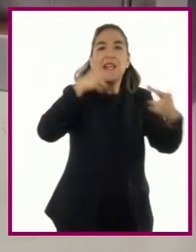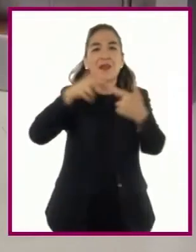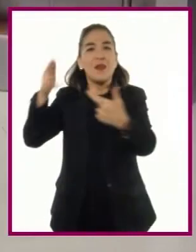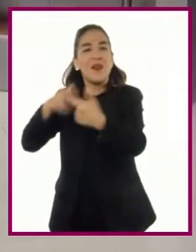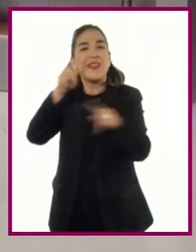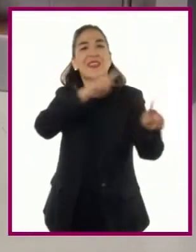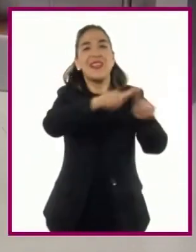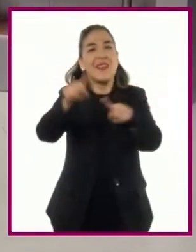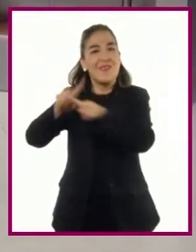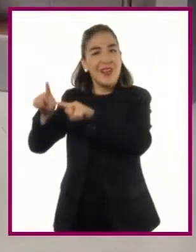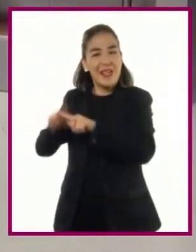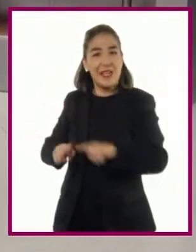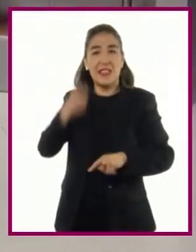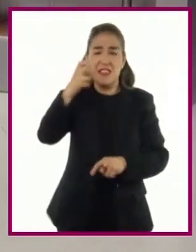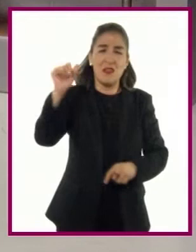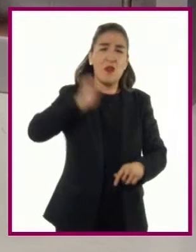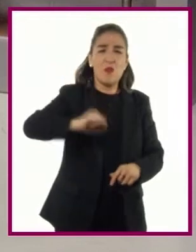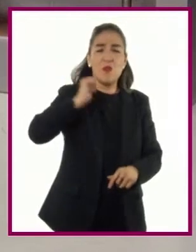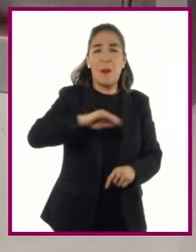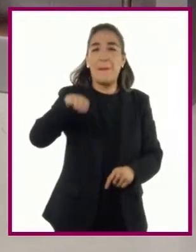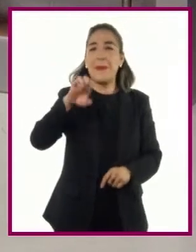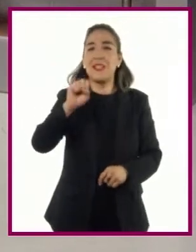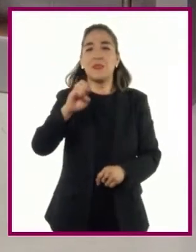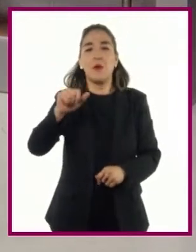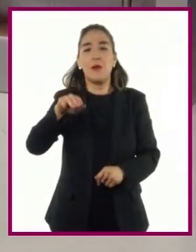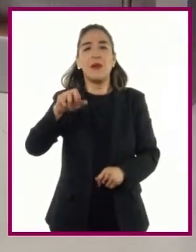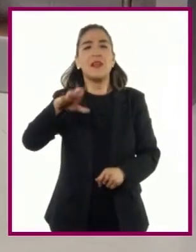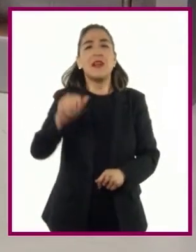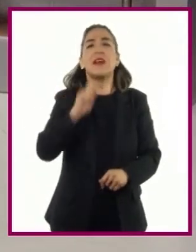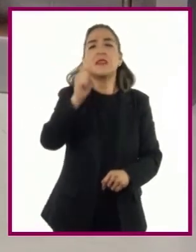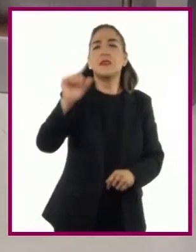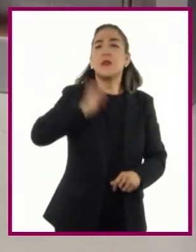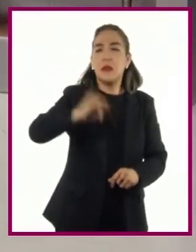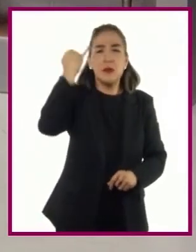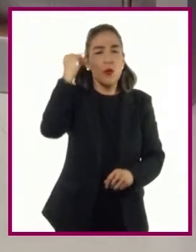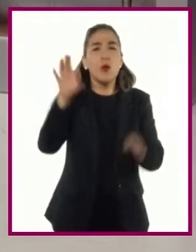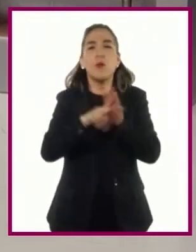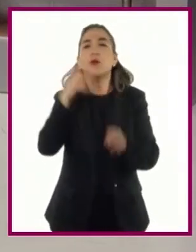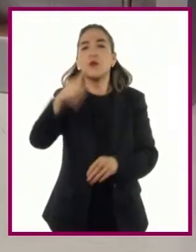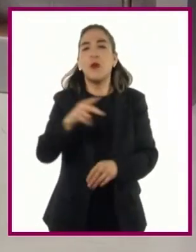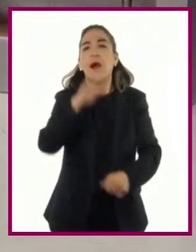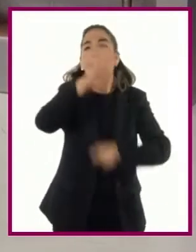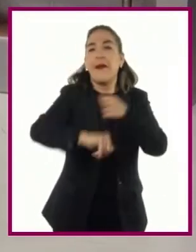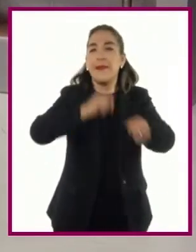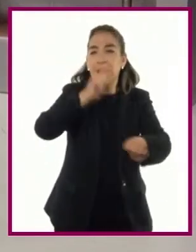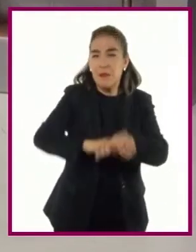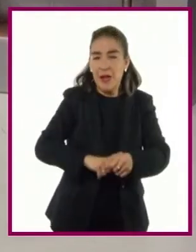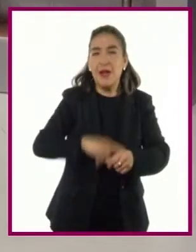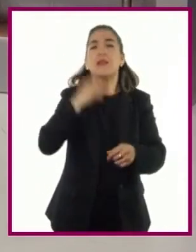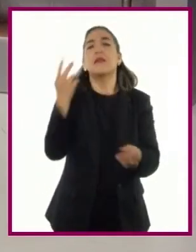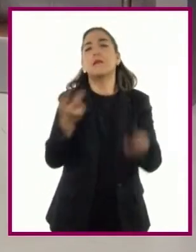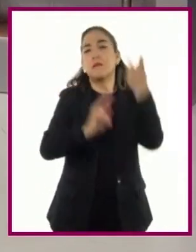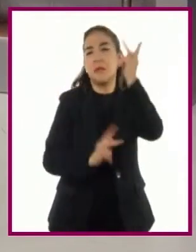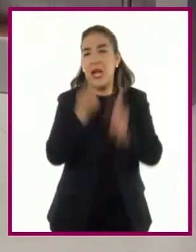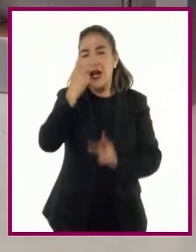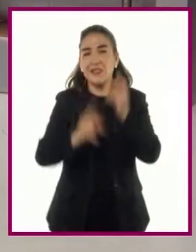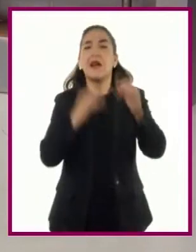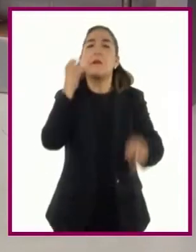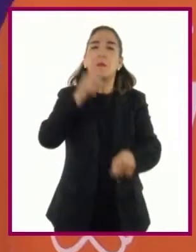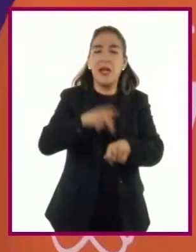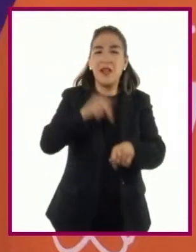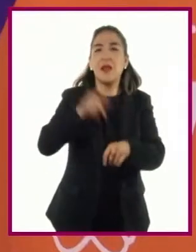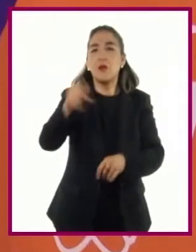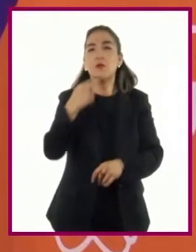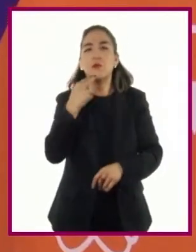épocas remotas, las culturas prehispánicas de Mesoamérica usaban los tintos de origen animal, vegetal o mineral, entre las